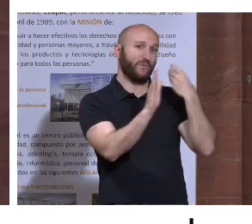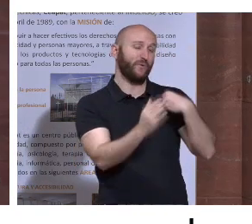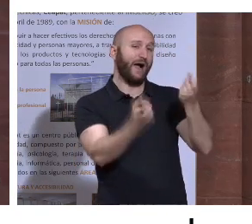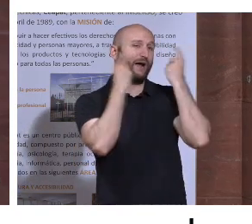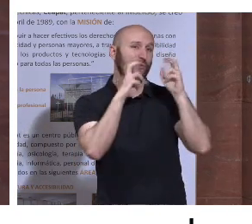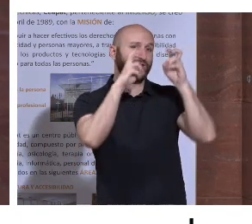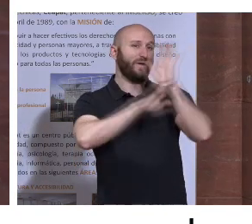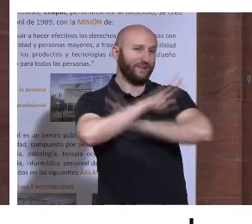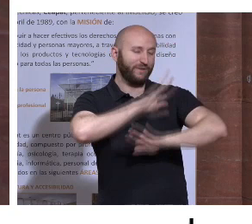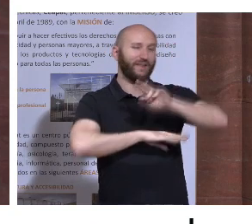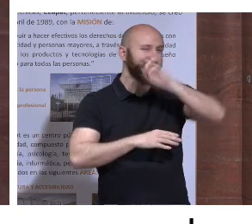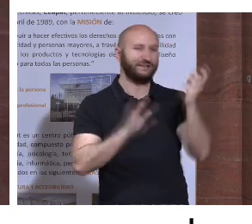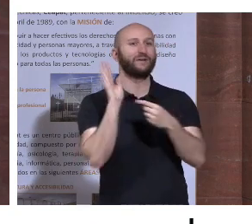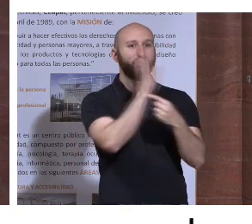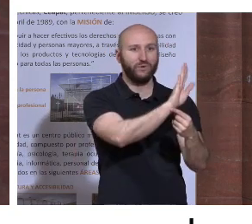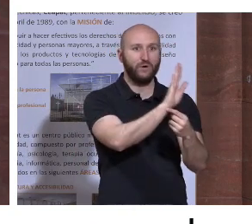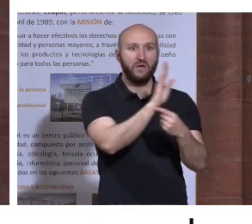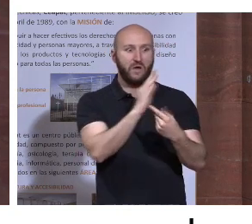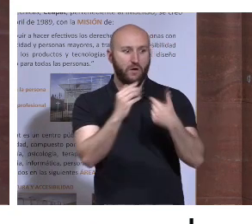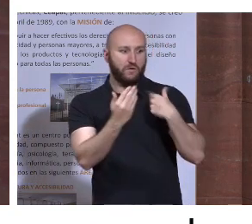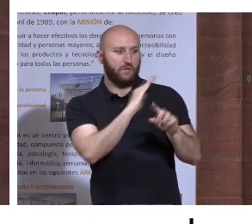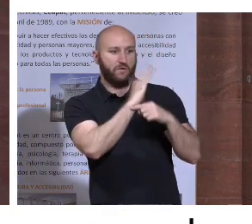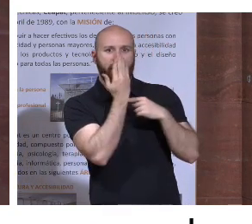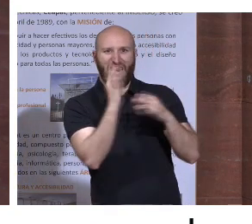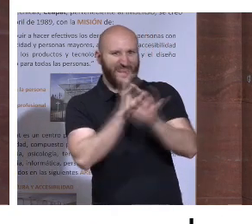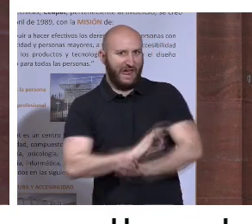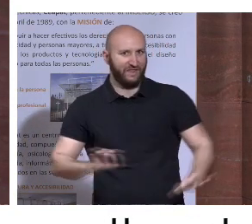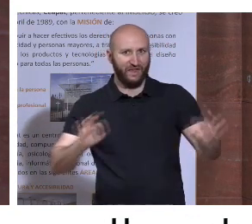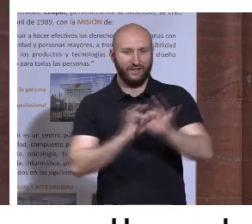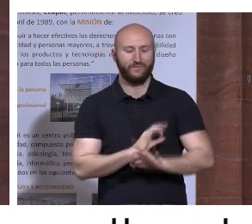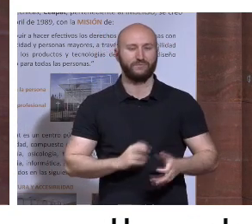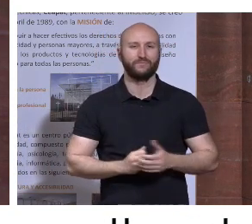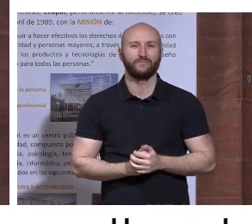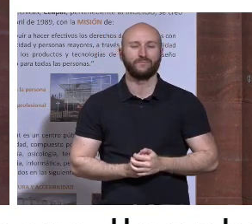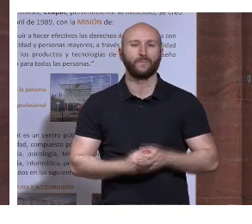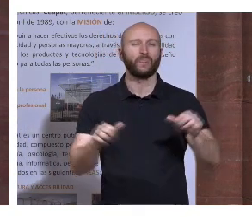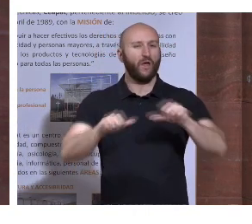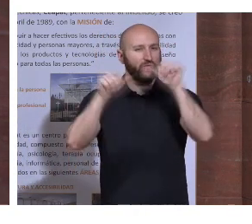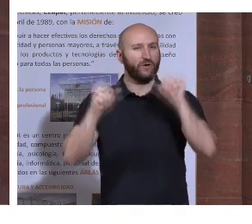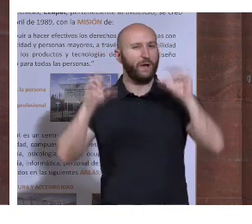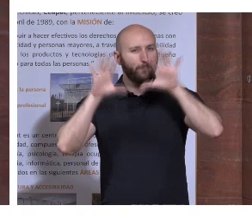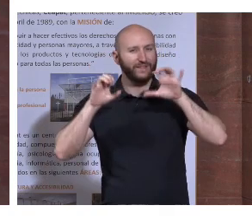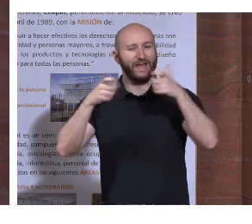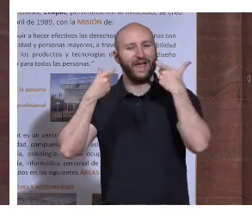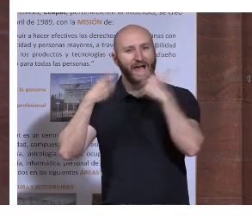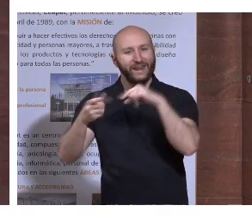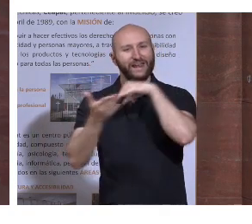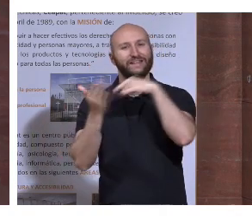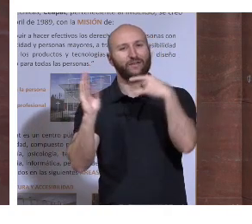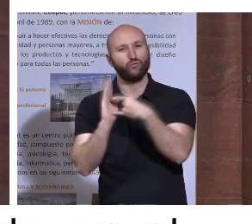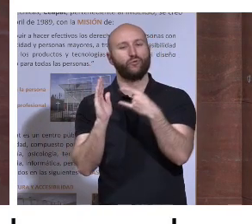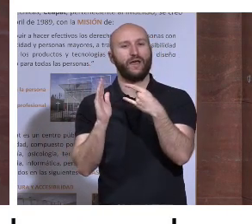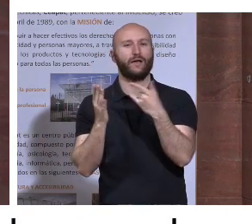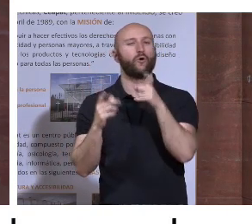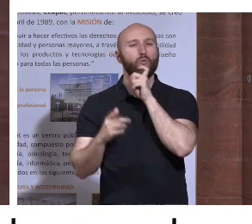este tema, pero yo llegaba sin saber nada, ¿no? La forma en que hemos aprendido en el área de arquitectura es trabajando